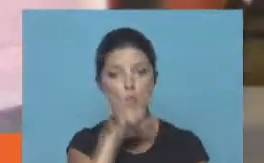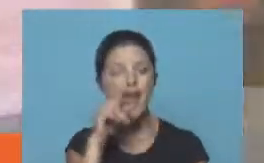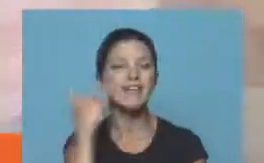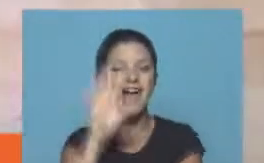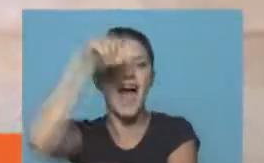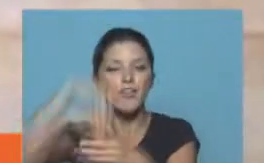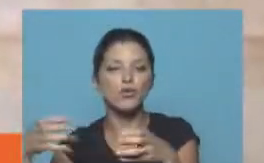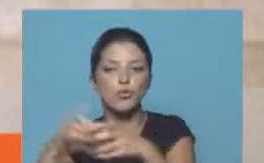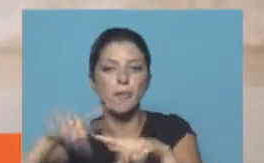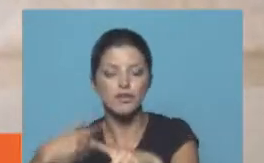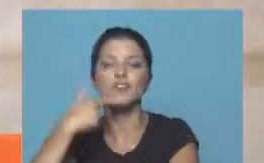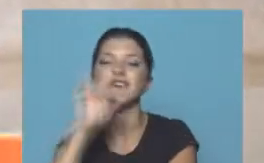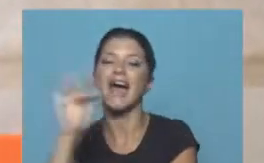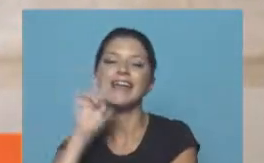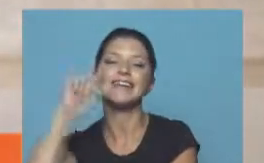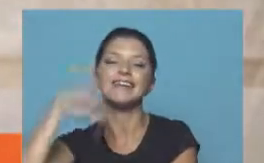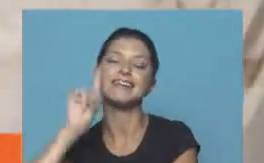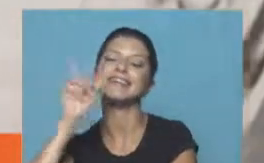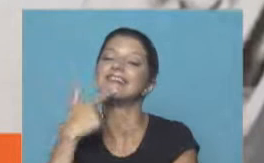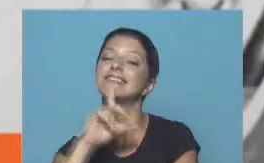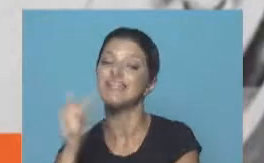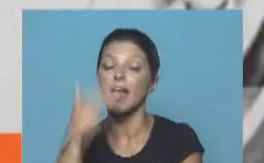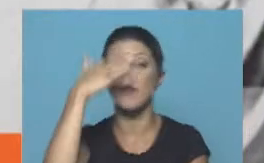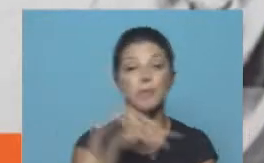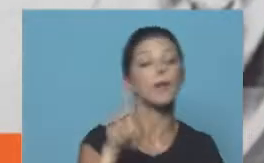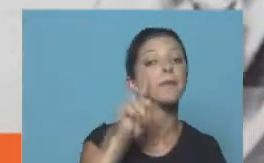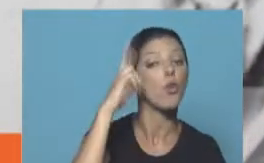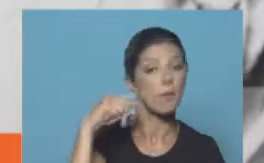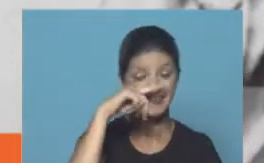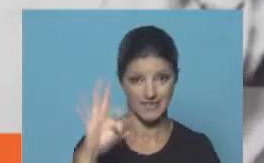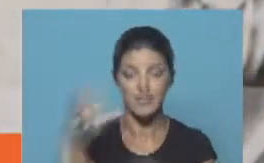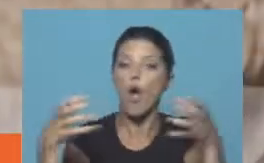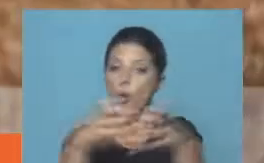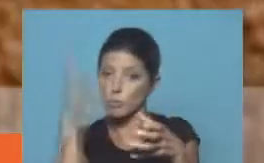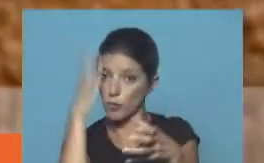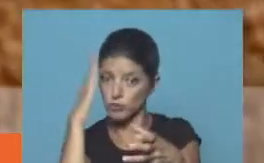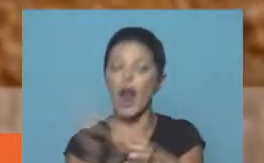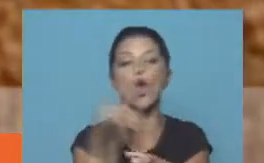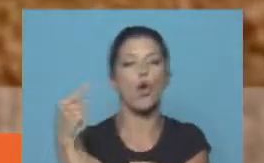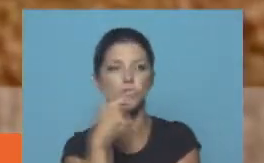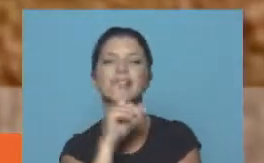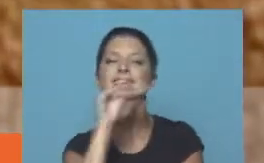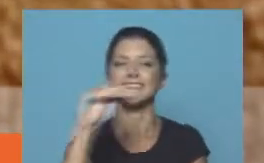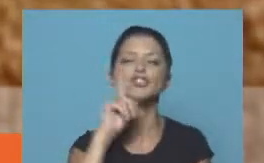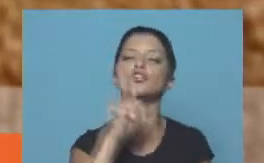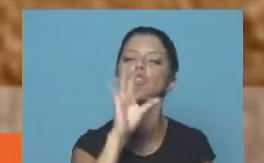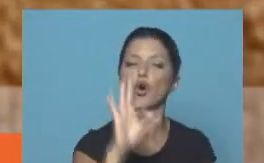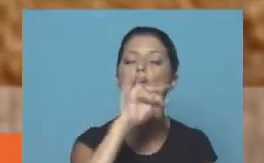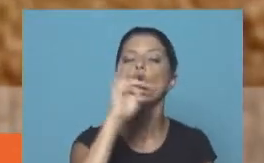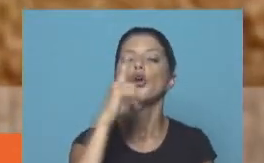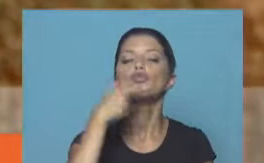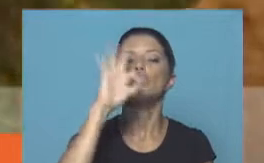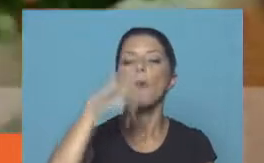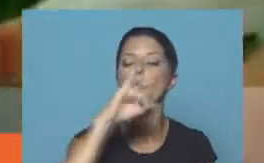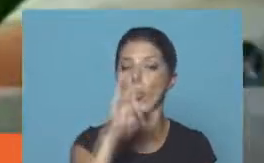Frente Sandinista y en los 70 dirigió un grupo cultural opositor a la dictadura de Tachito Somoza. Su